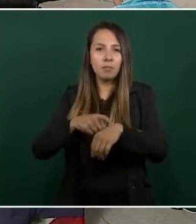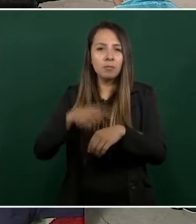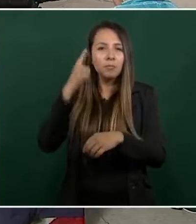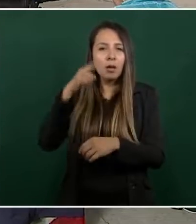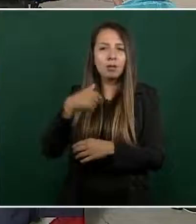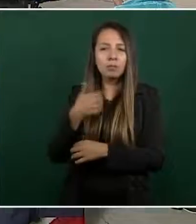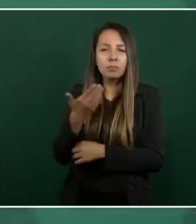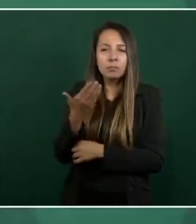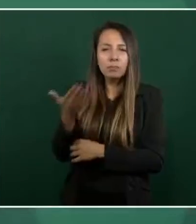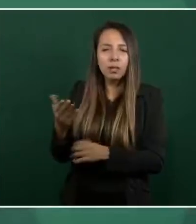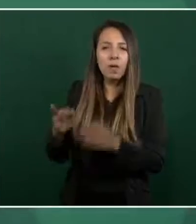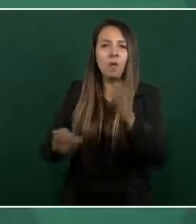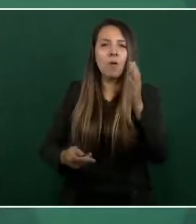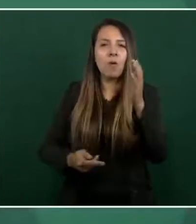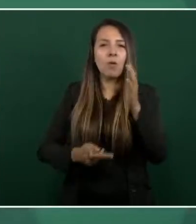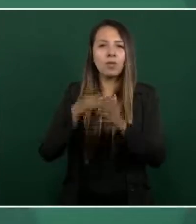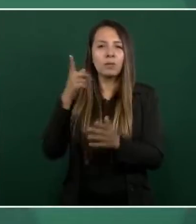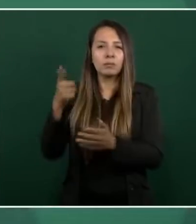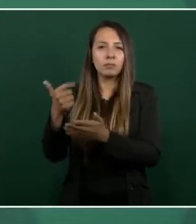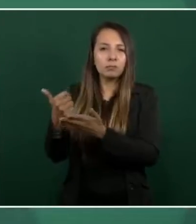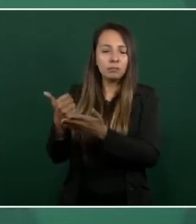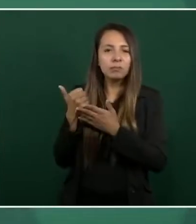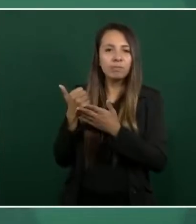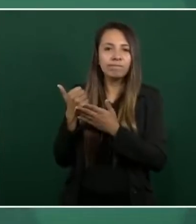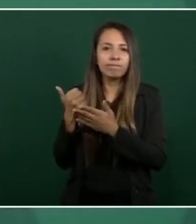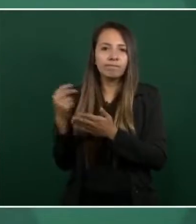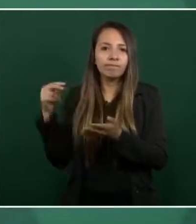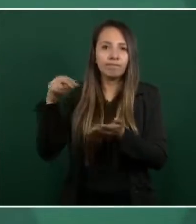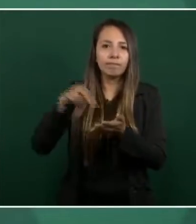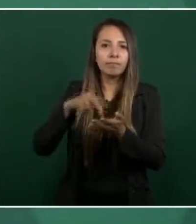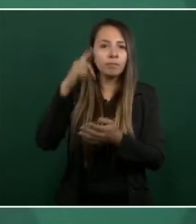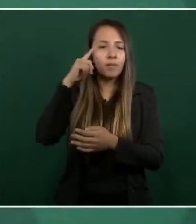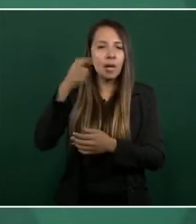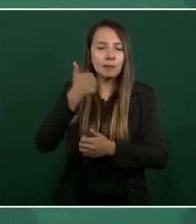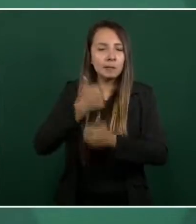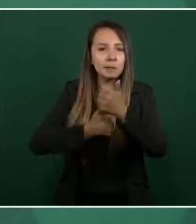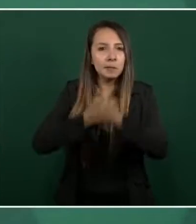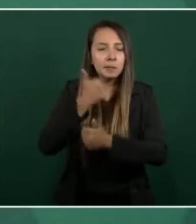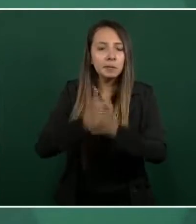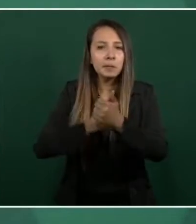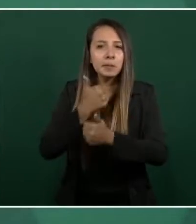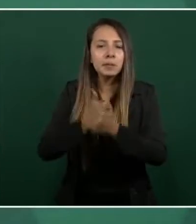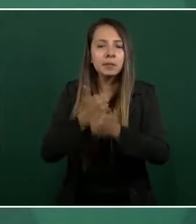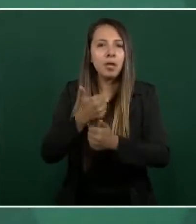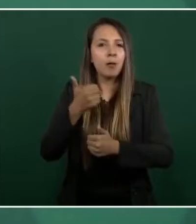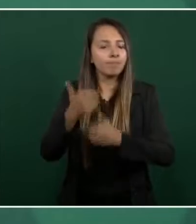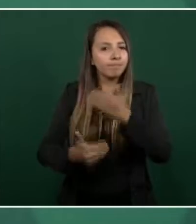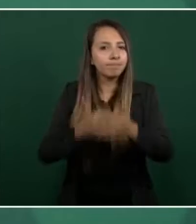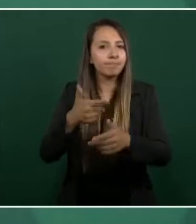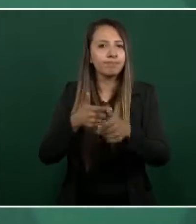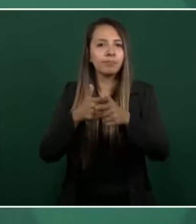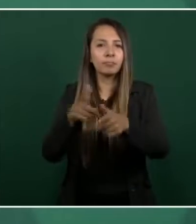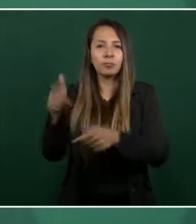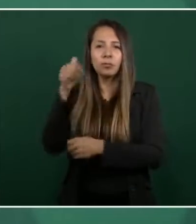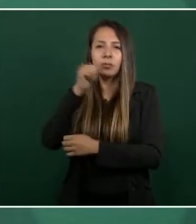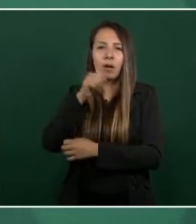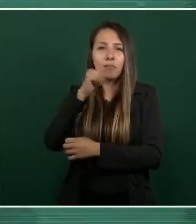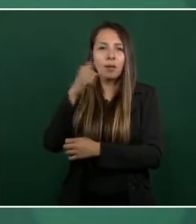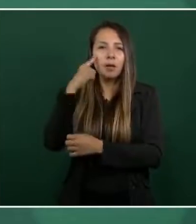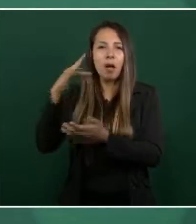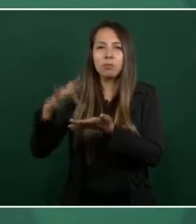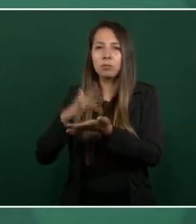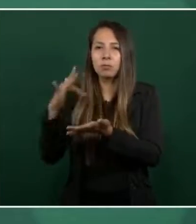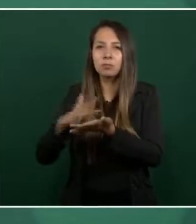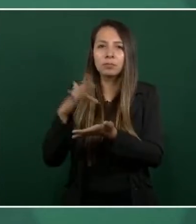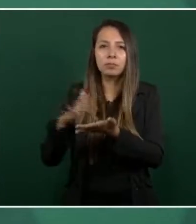que juntos logremos enfrentar nuevamente un gran reto, con su apoyo incondicional, como siempre, para